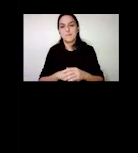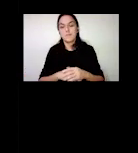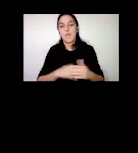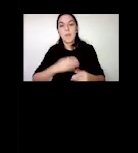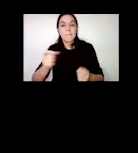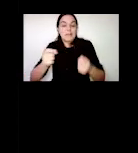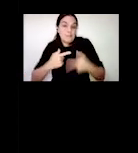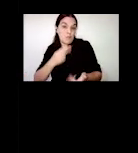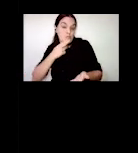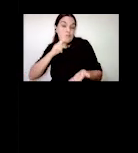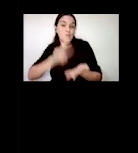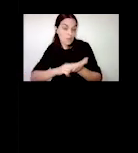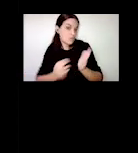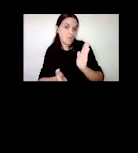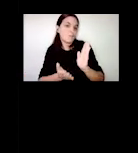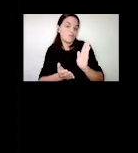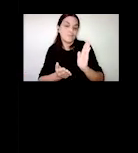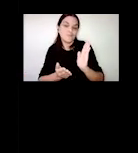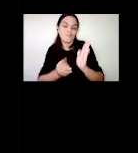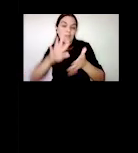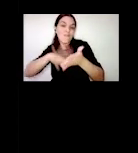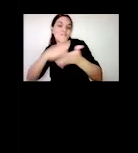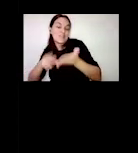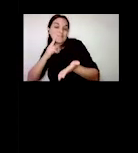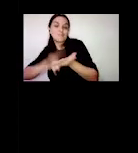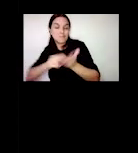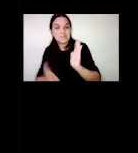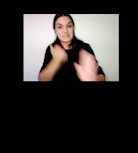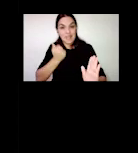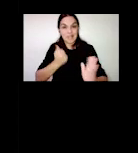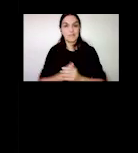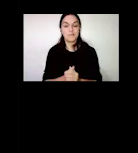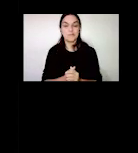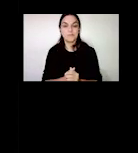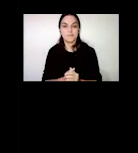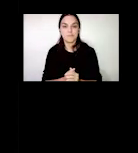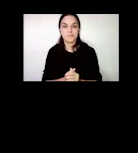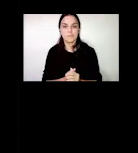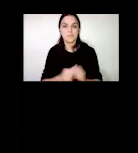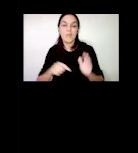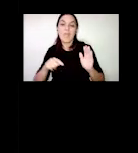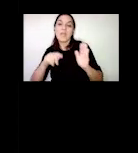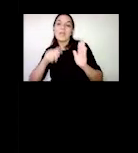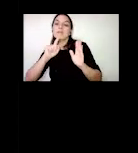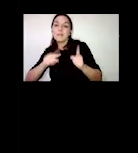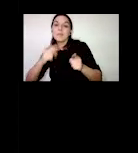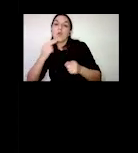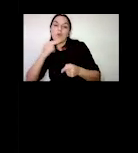gravable, la base imponible, a los bienes gravados, se le resta el mínimo no imponible, de